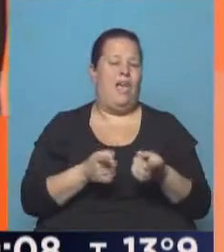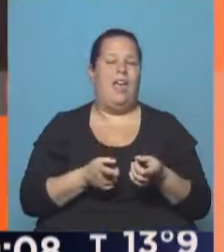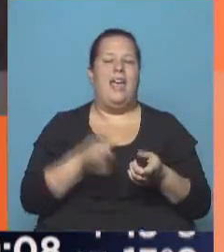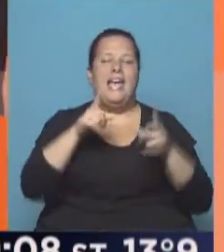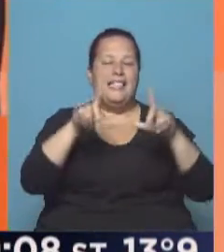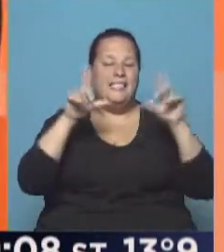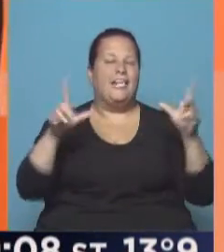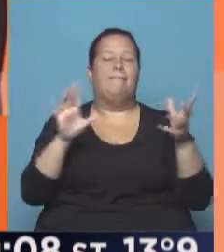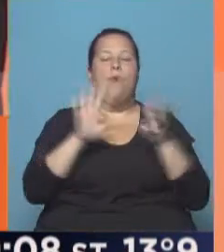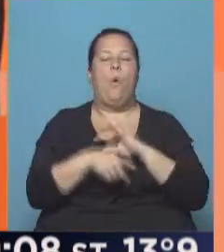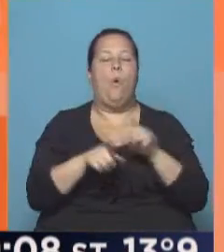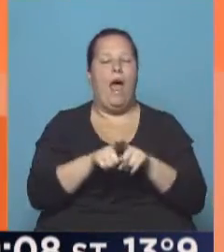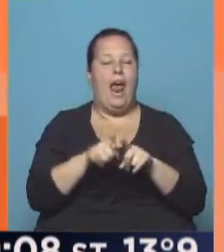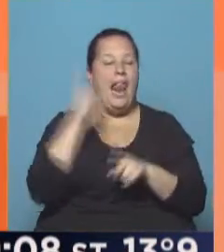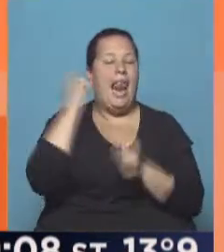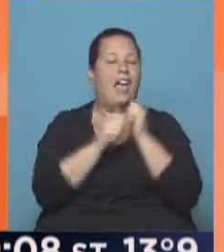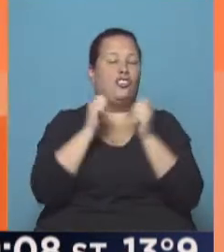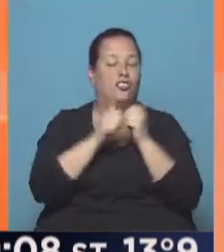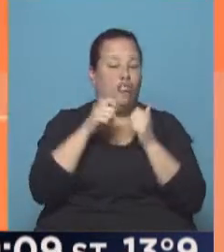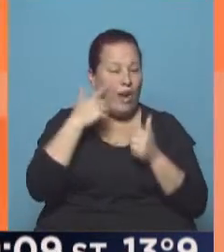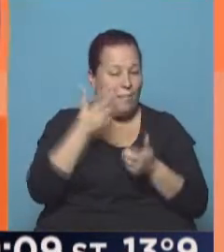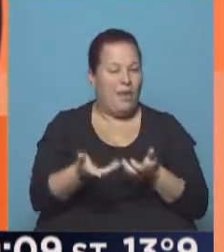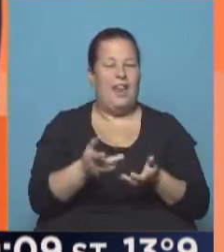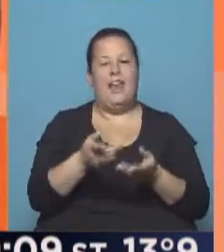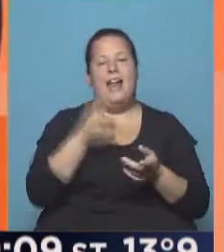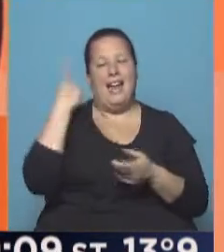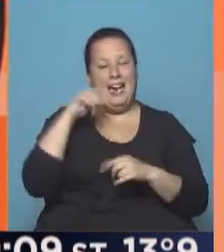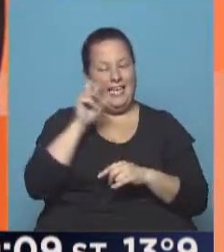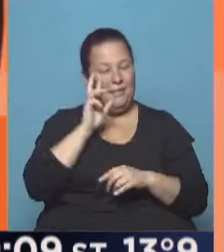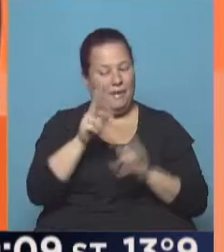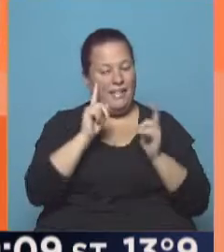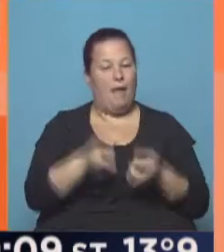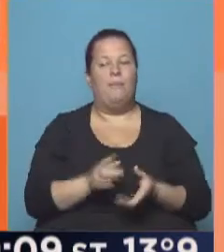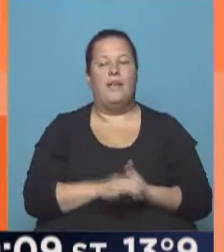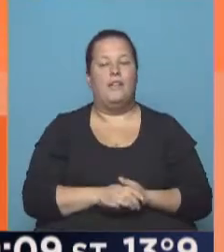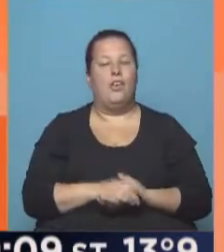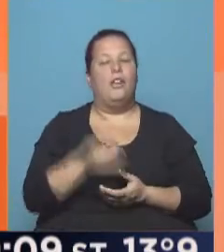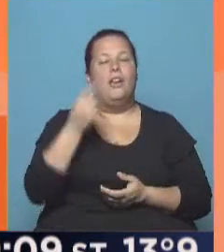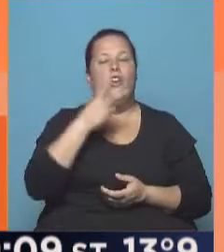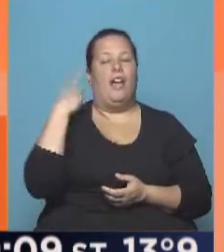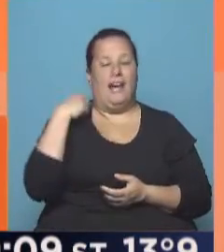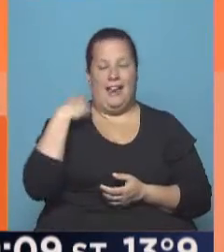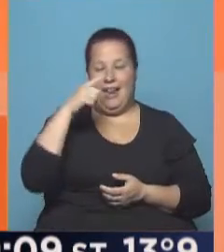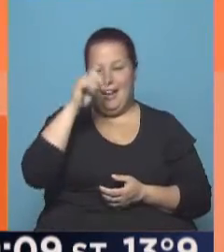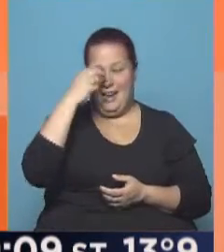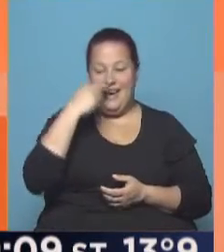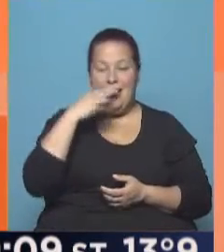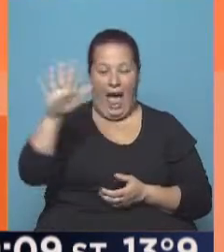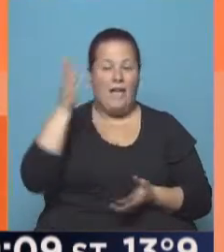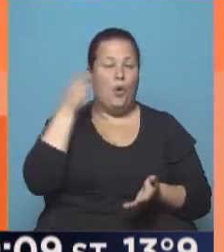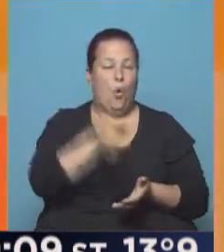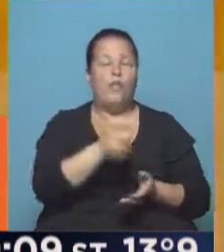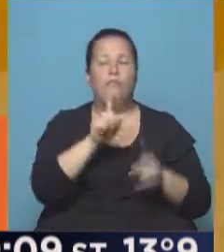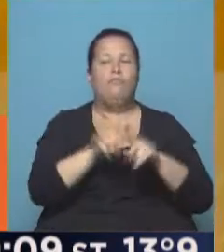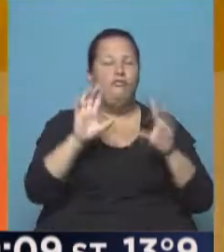esa imagen que históricamente se están viendo y que recién veíamos, donde están los jerarcas nazis juzgados, casi